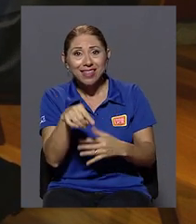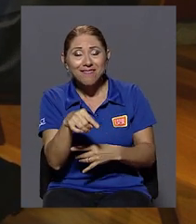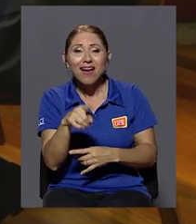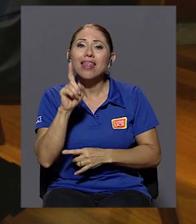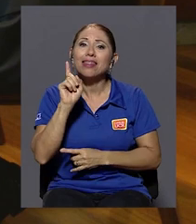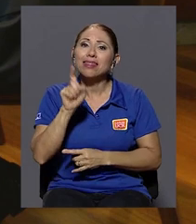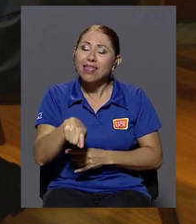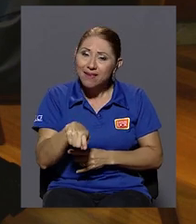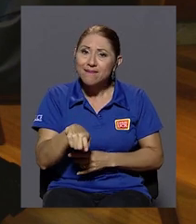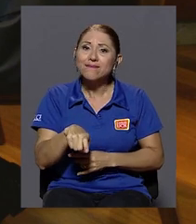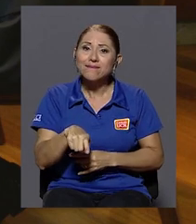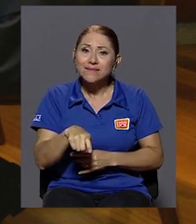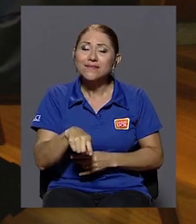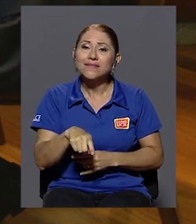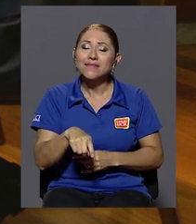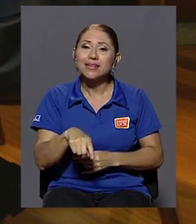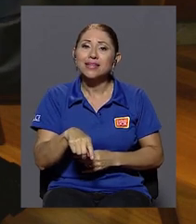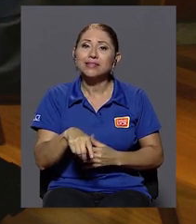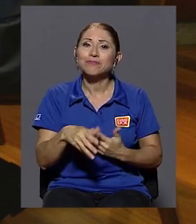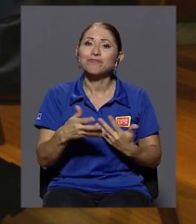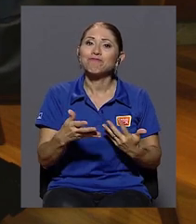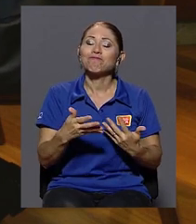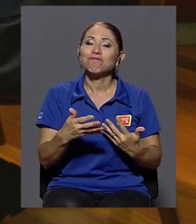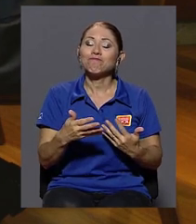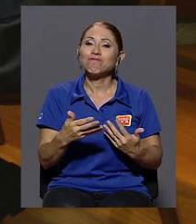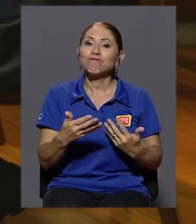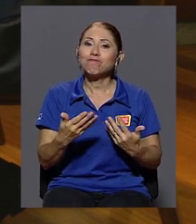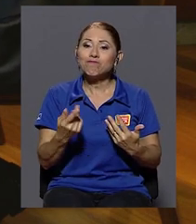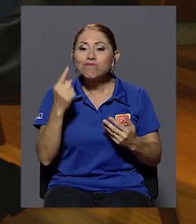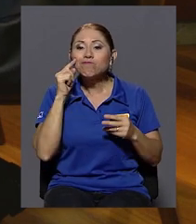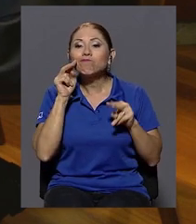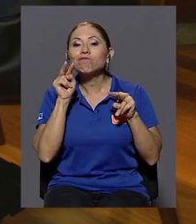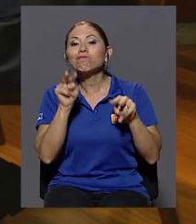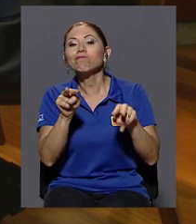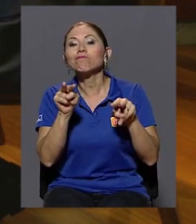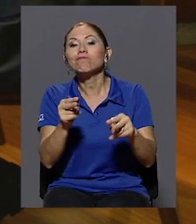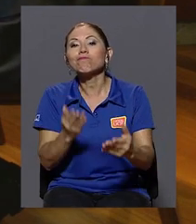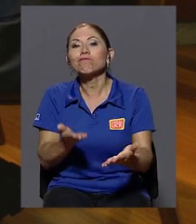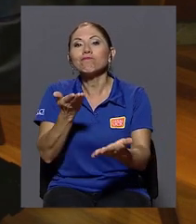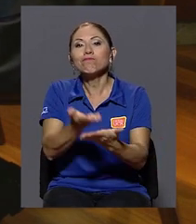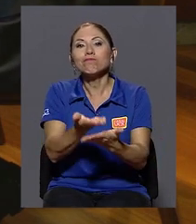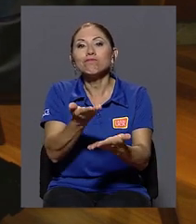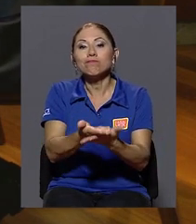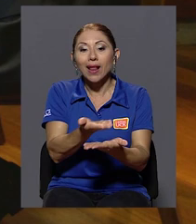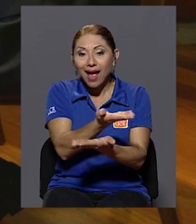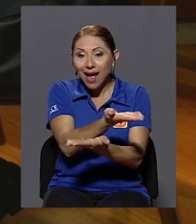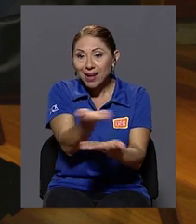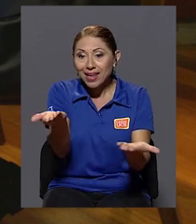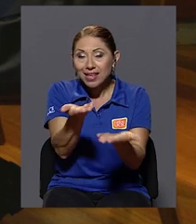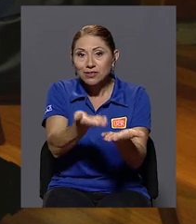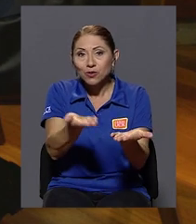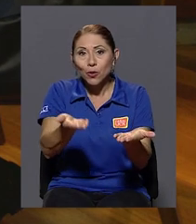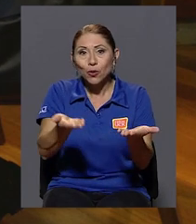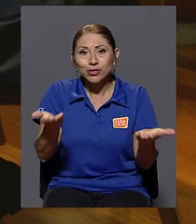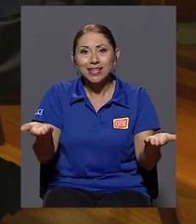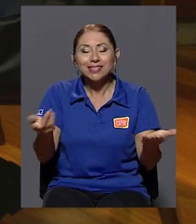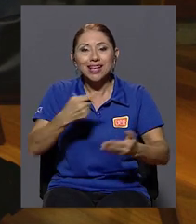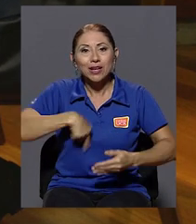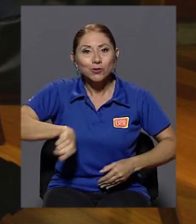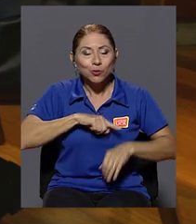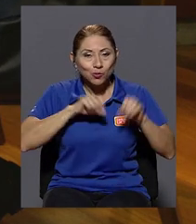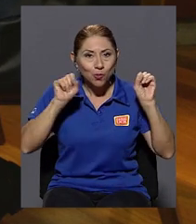que pasar por poner por delante aquellas cosas que